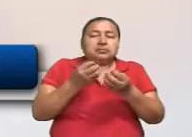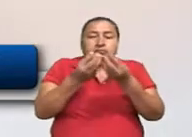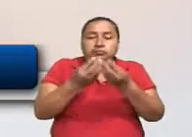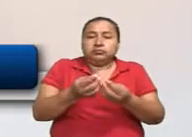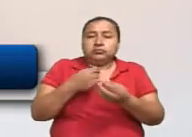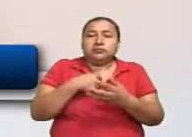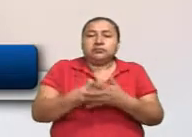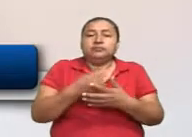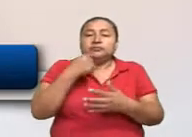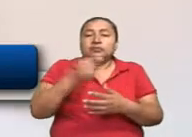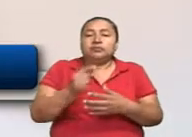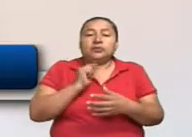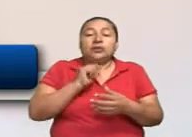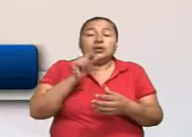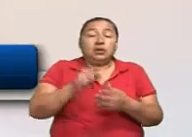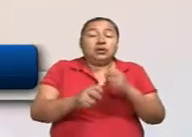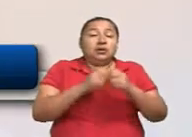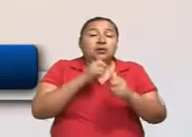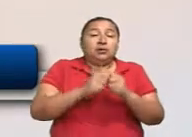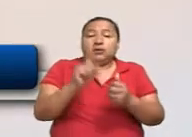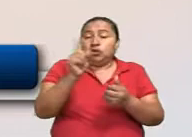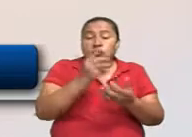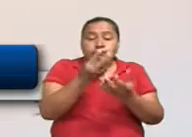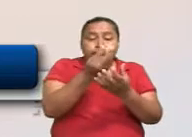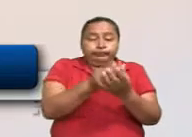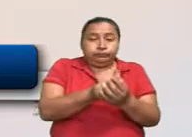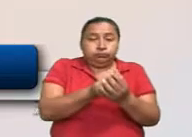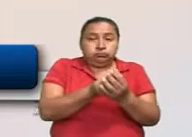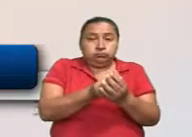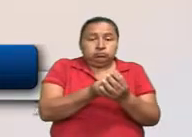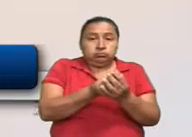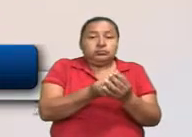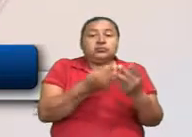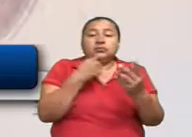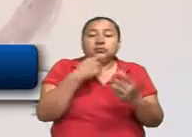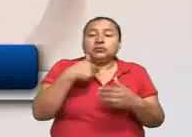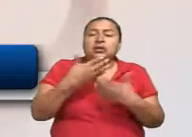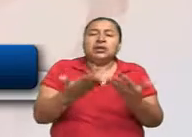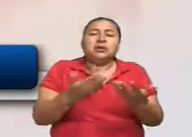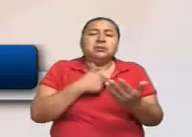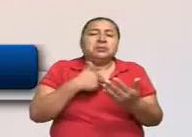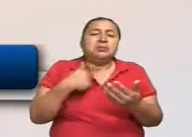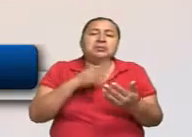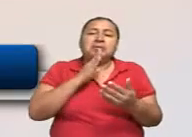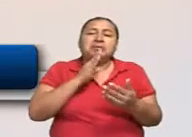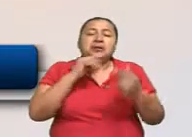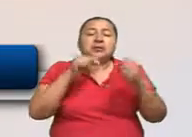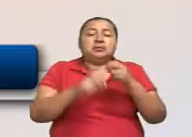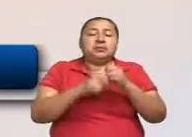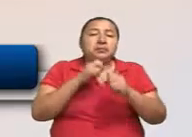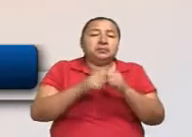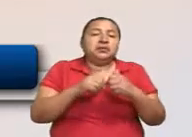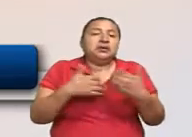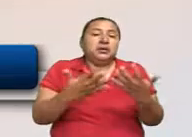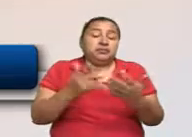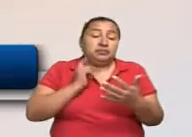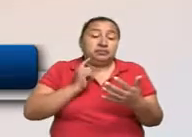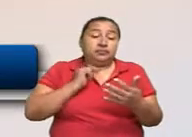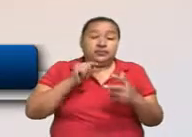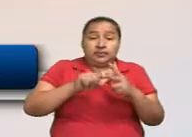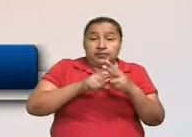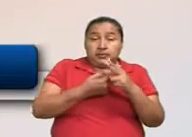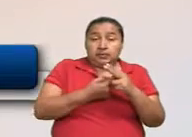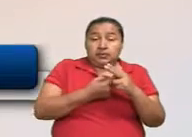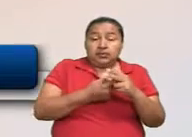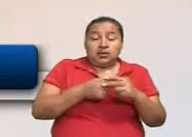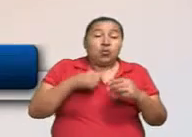esencial es no descenso del testículo al escroto. ¿Qué podemos hablar nosotros de este problema? Es que a partir de